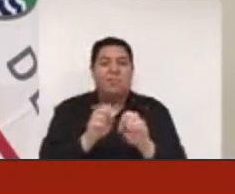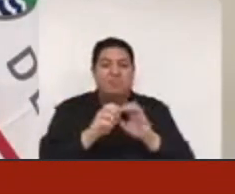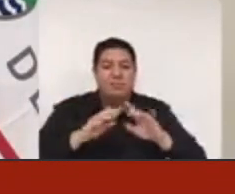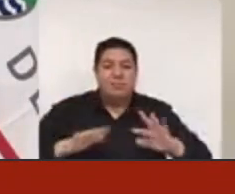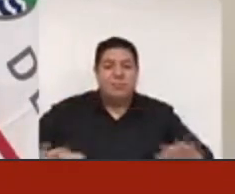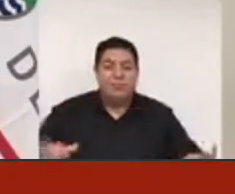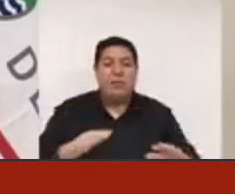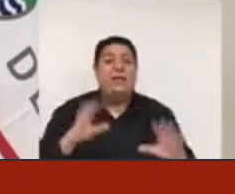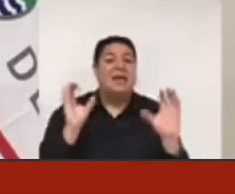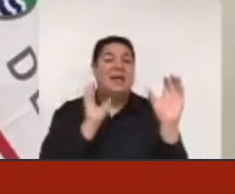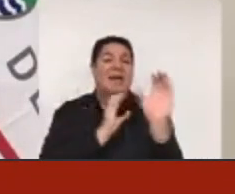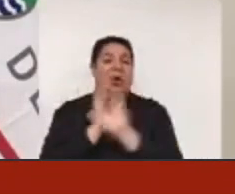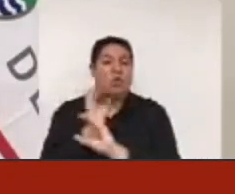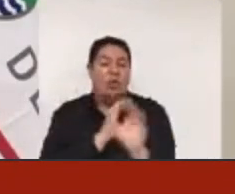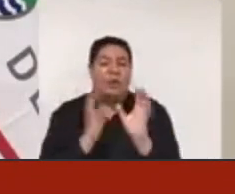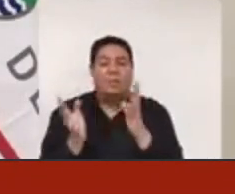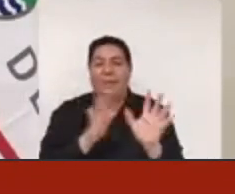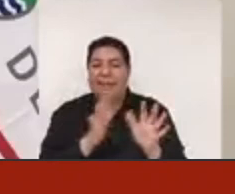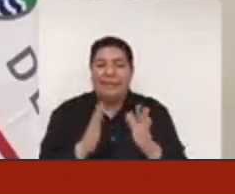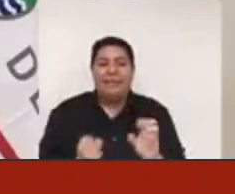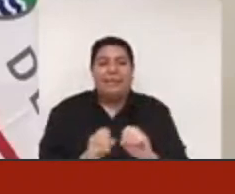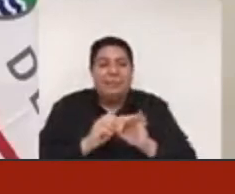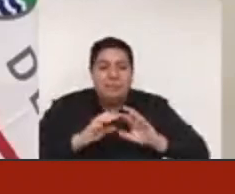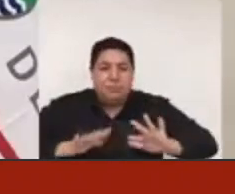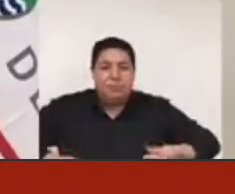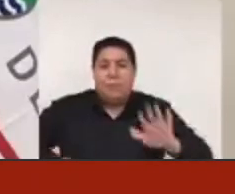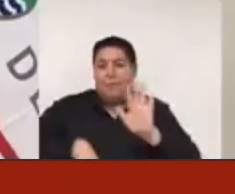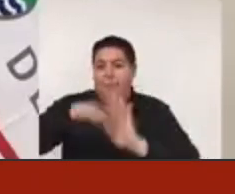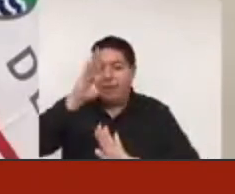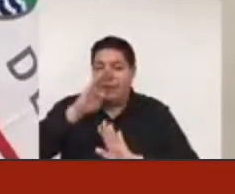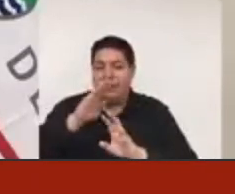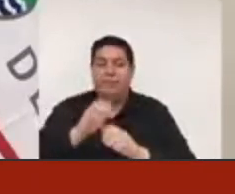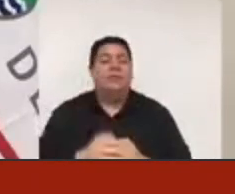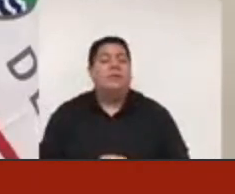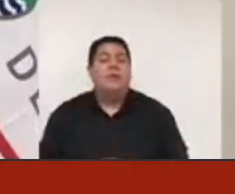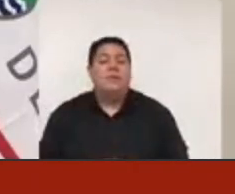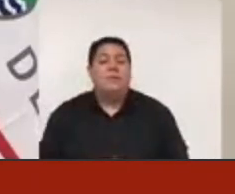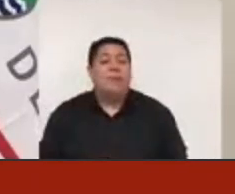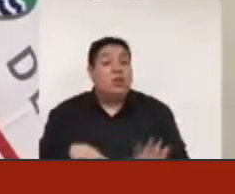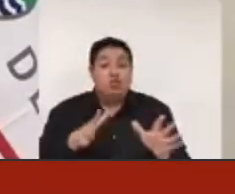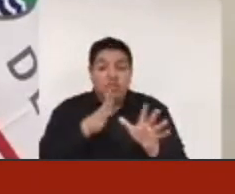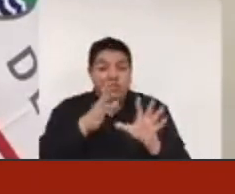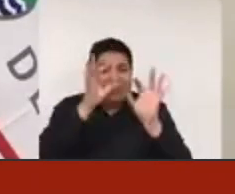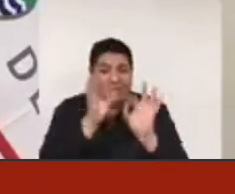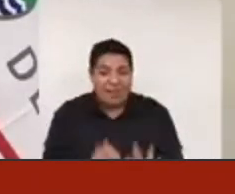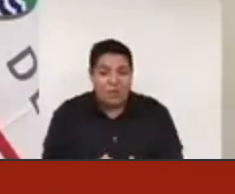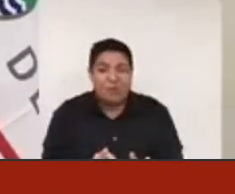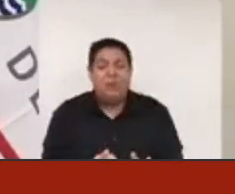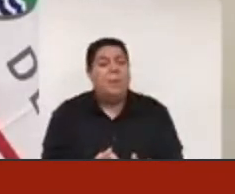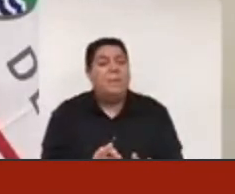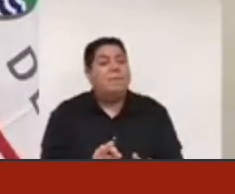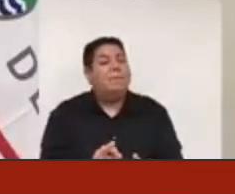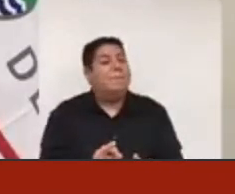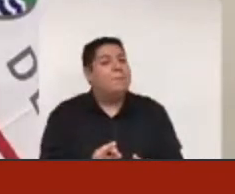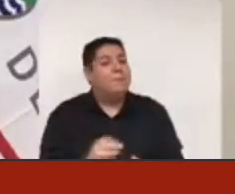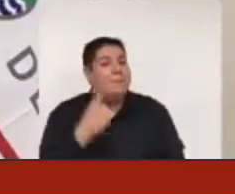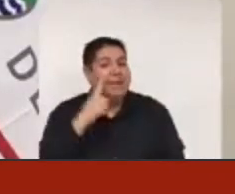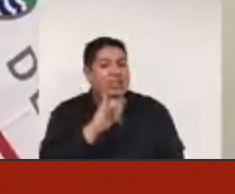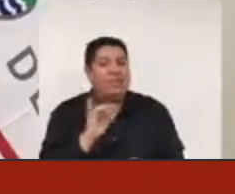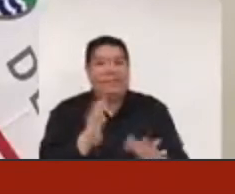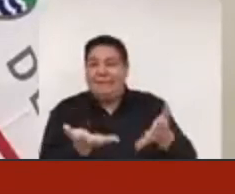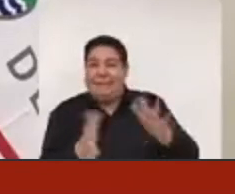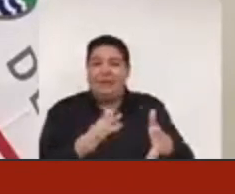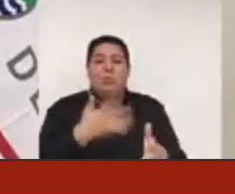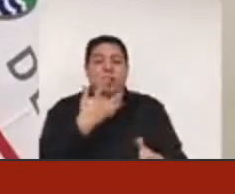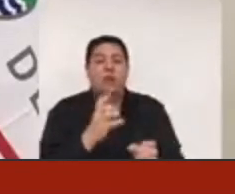brote en cauquenes no sabemos si esto va a pasar pero existe la posibilidad por la por la gran